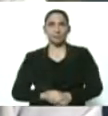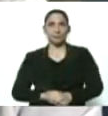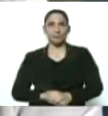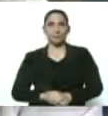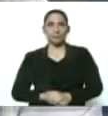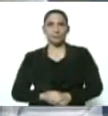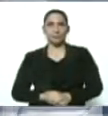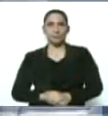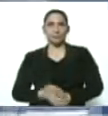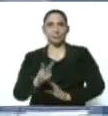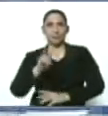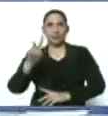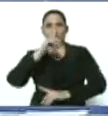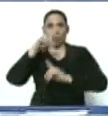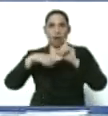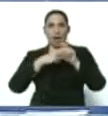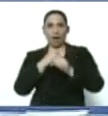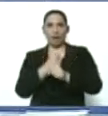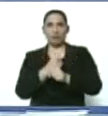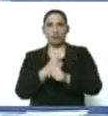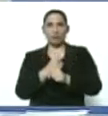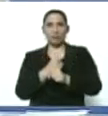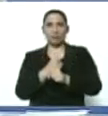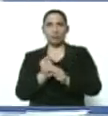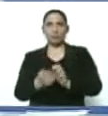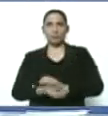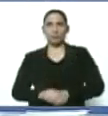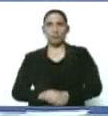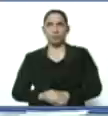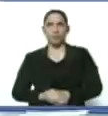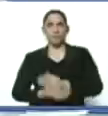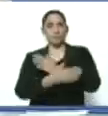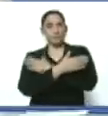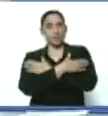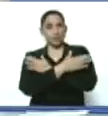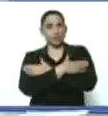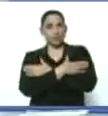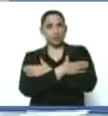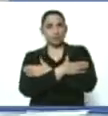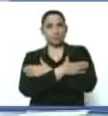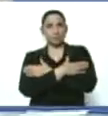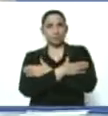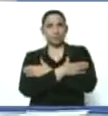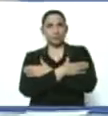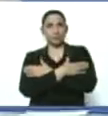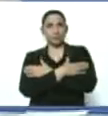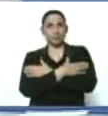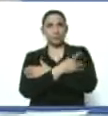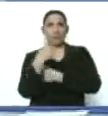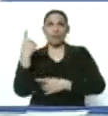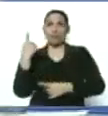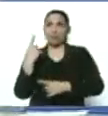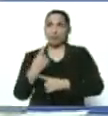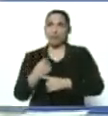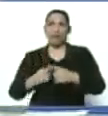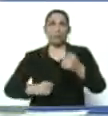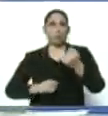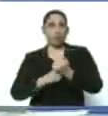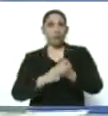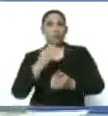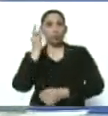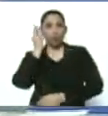Tiene 22 años, Maurigiel Vaca. Felicidades. Ministro Márquez, hay que comunicarse y apoyarla en todo.